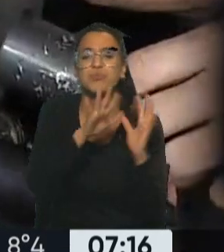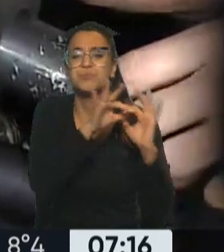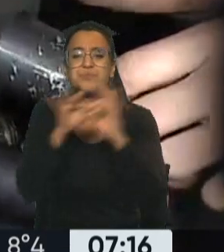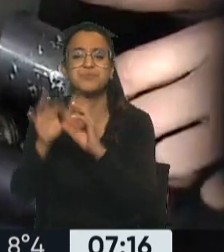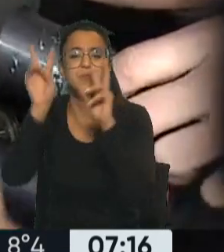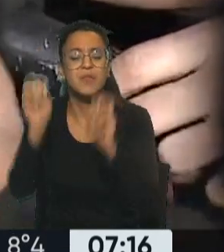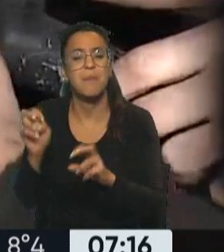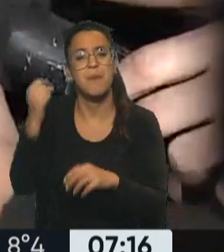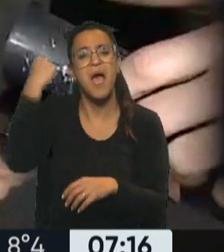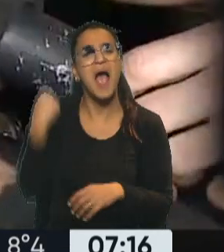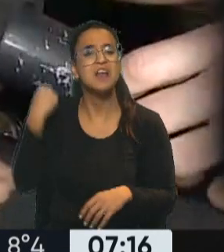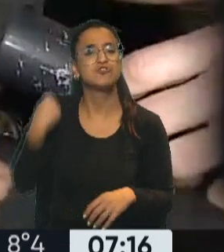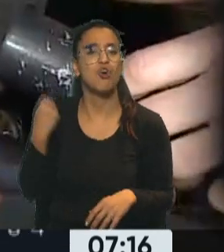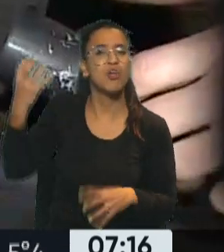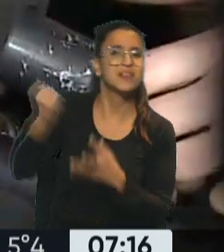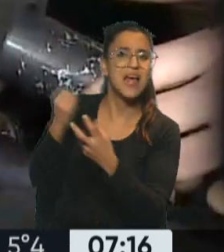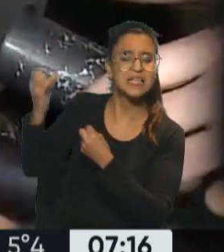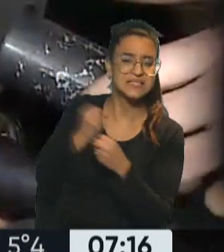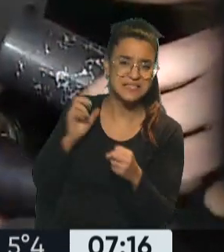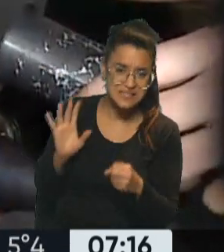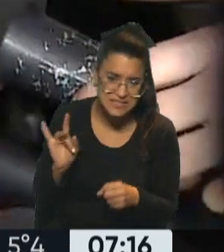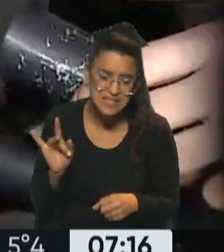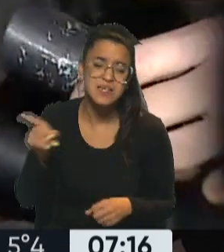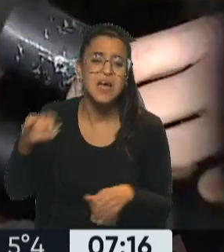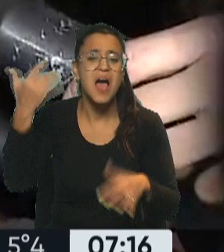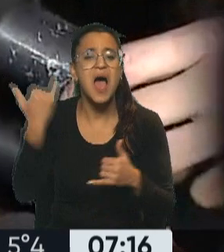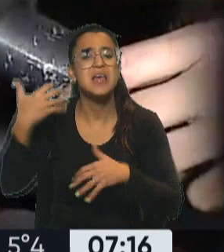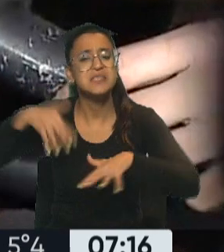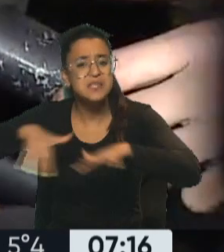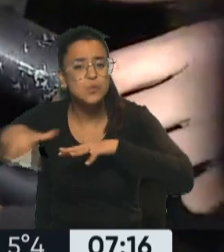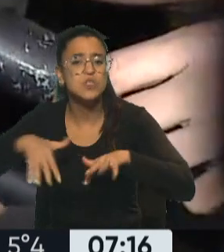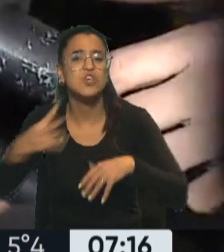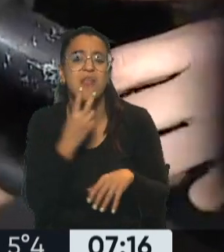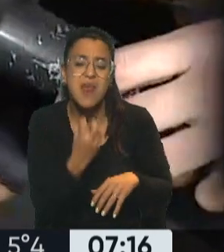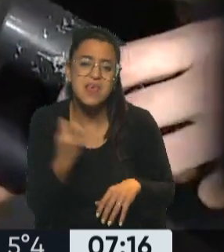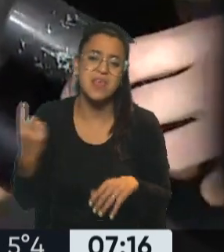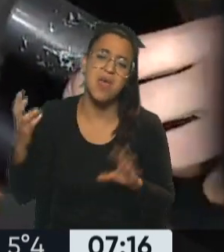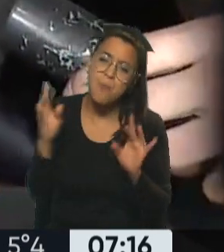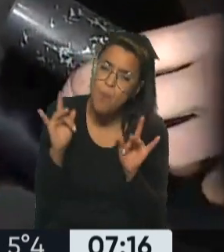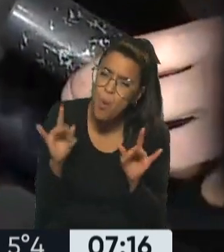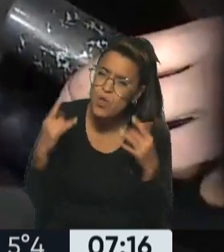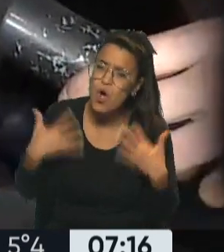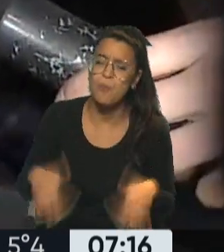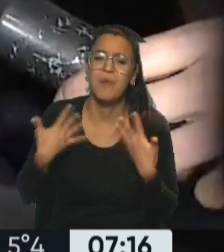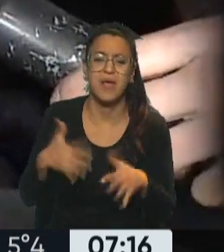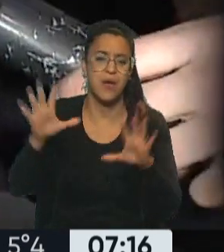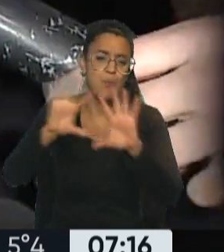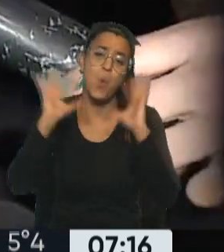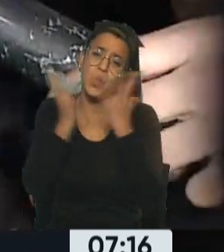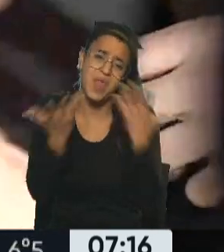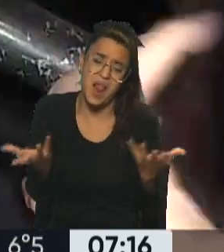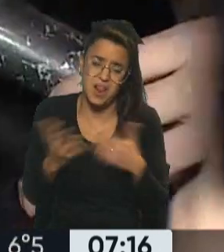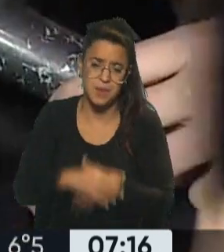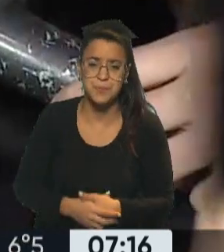la provisión de gasoil. Hay una situación energética muy compleja a nivel